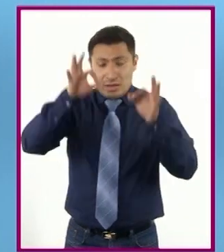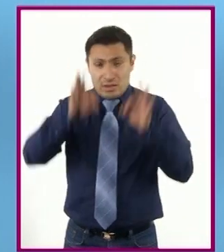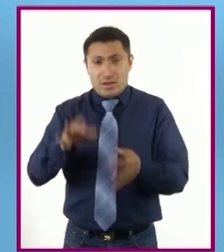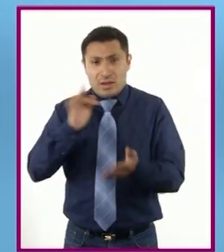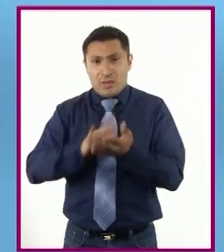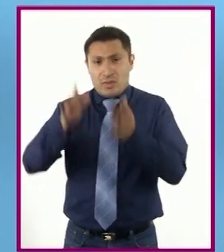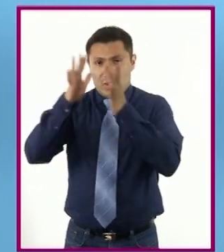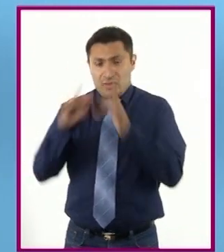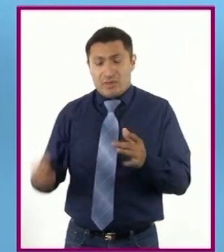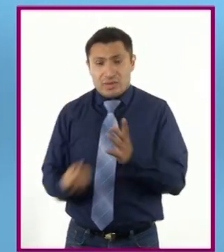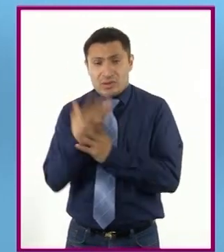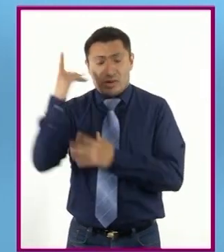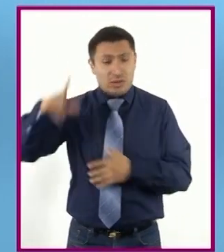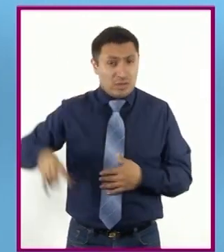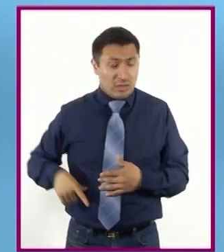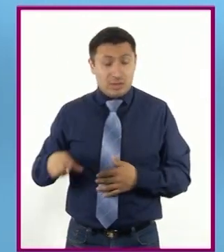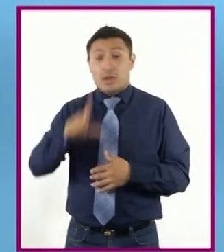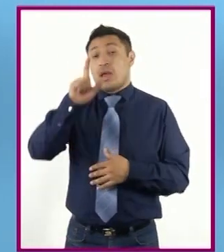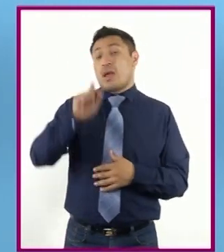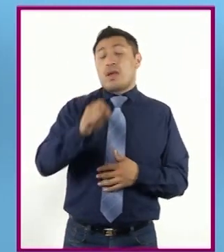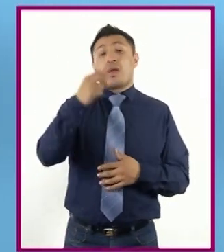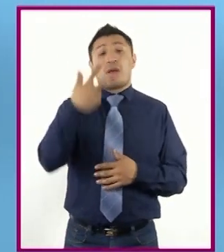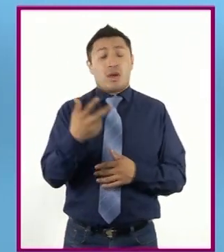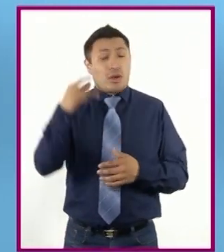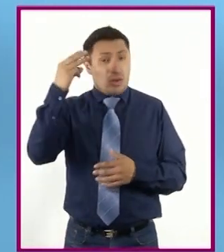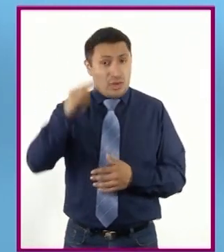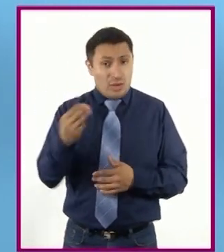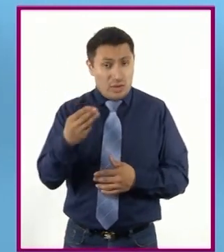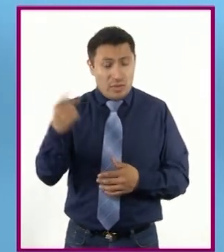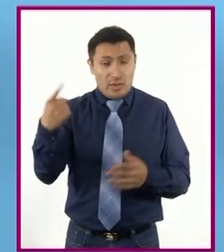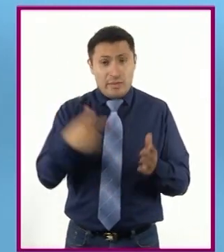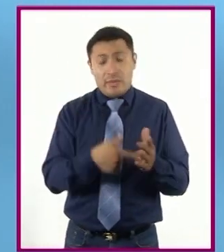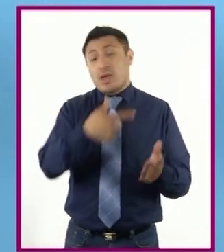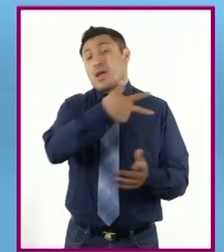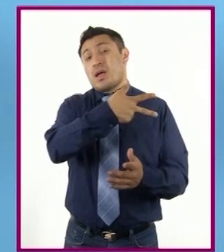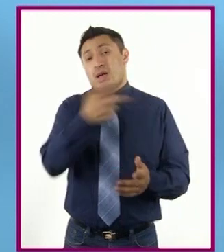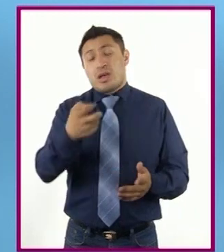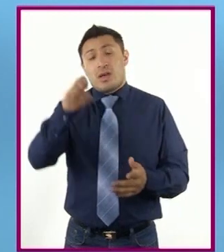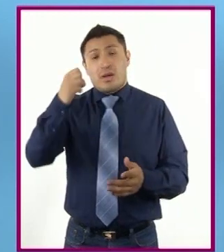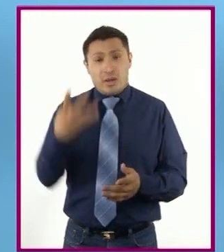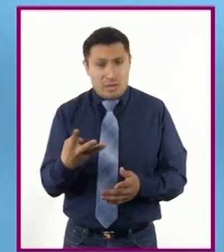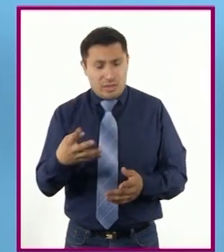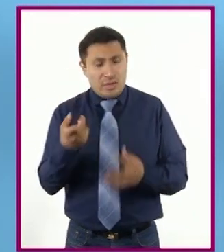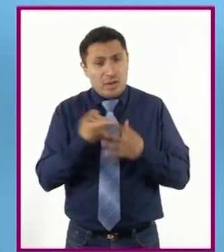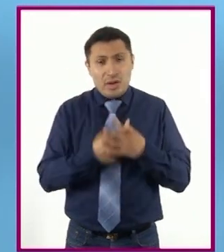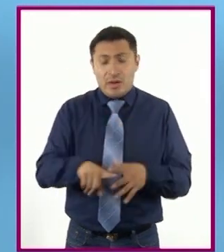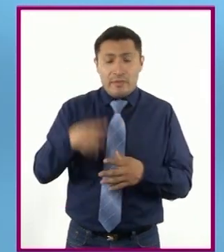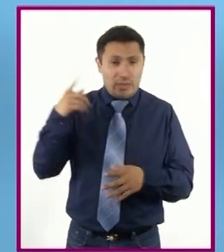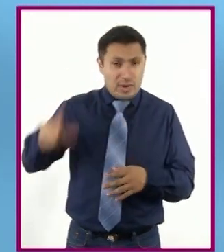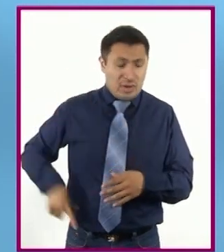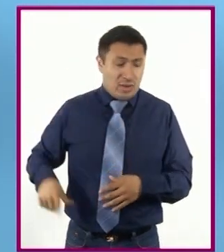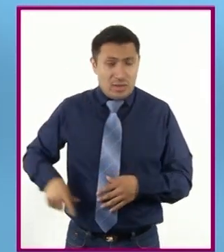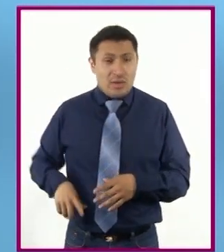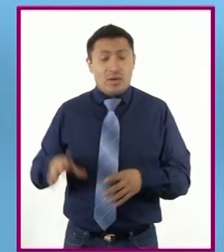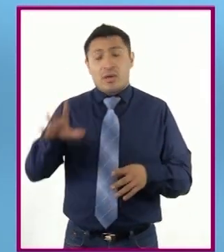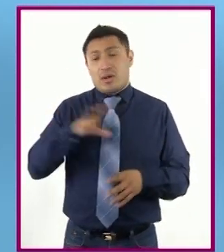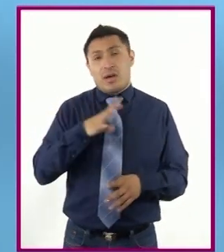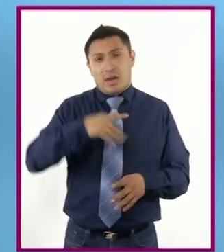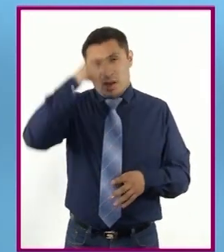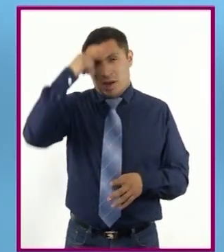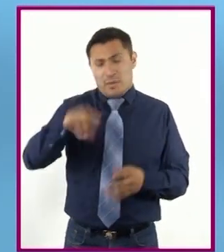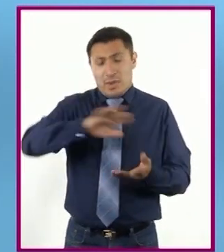nuevo imperio. El 28 de mayo de 1864, iniciando su imperio, que estaba concebido